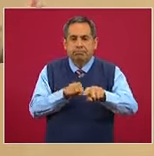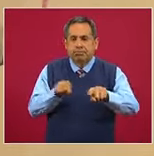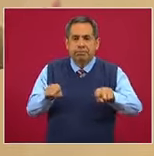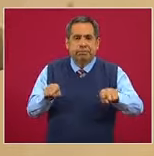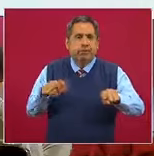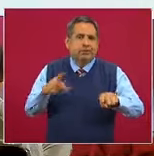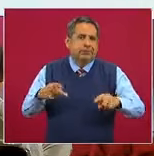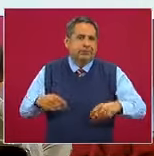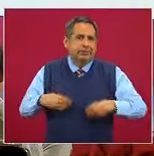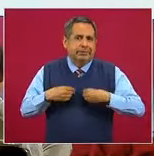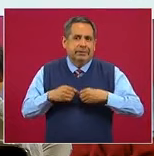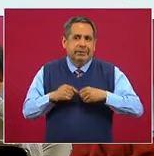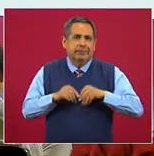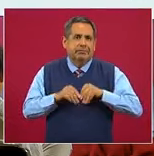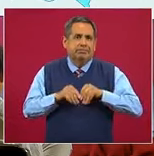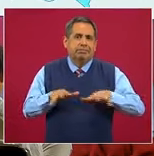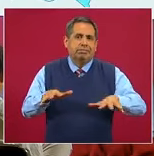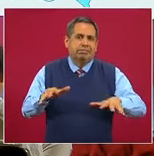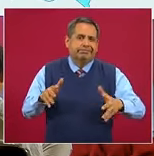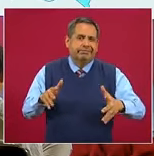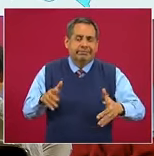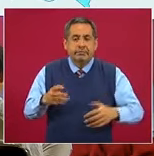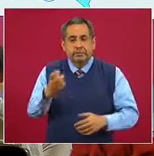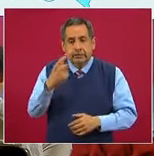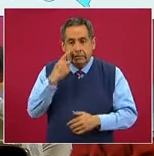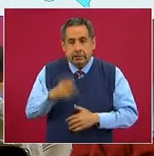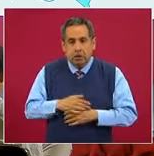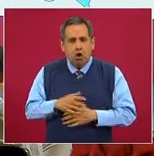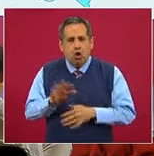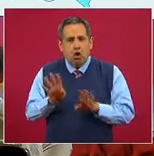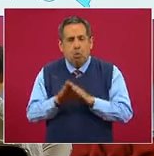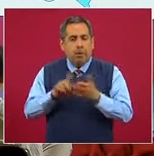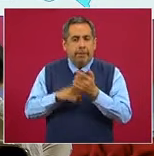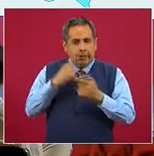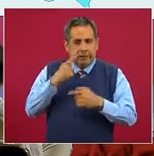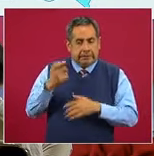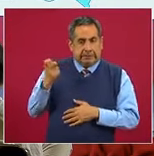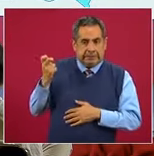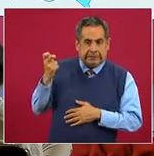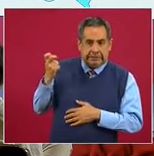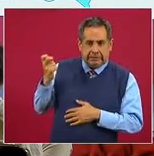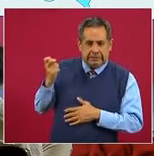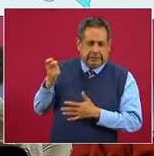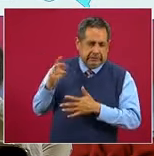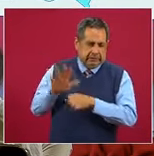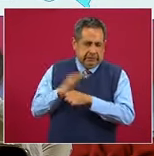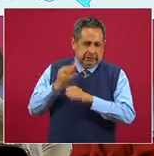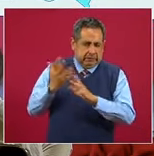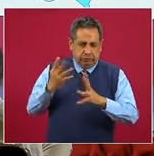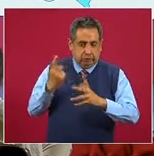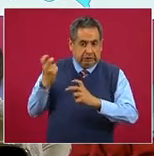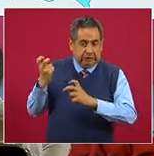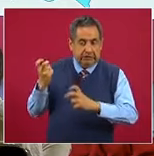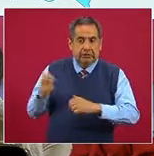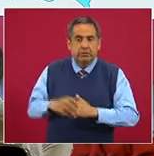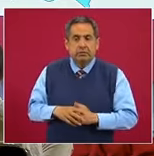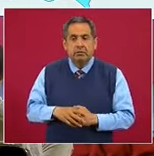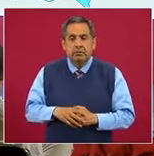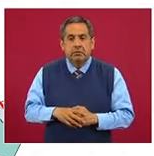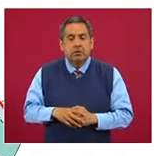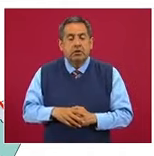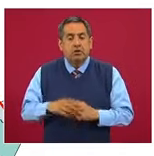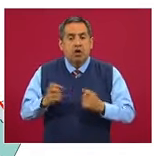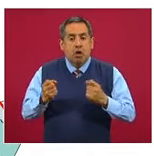origen. Si me das la siguiente, por favor. Más o menos una representación esquemática es esta.